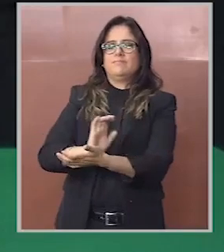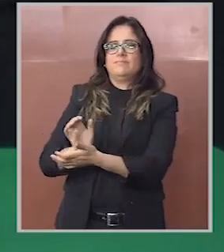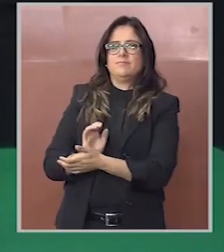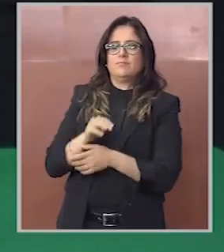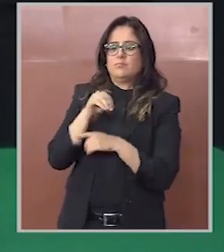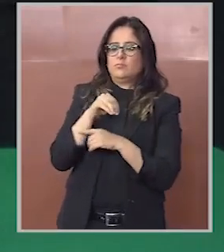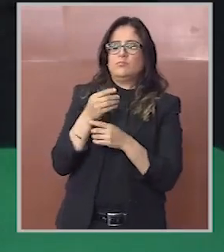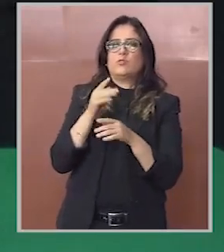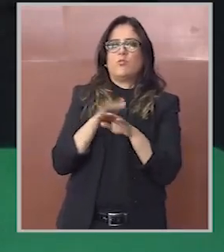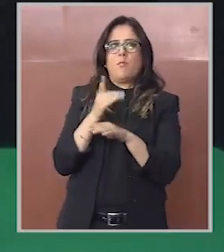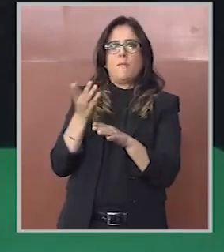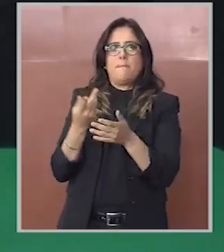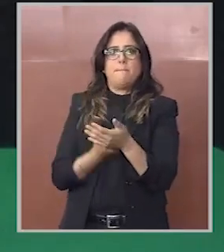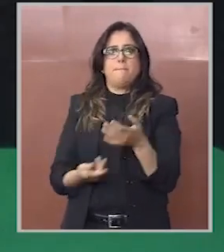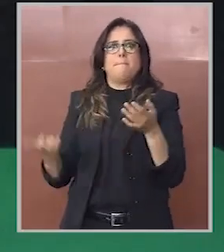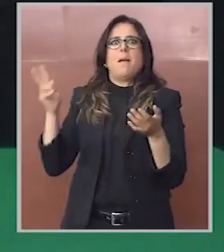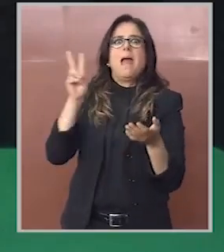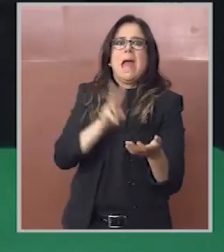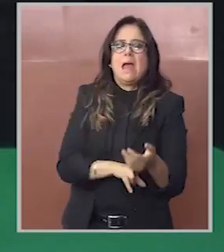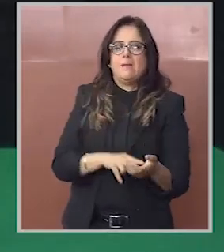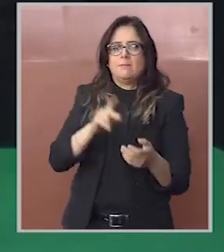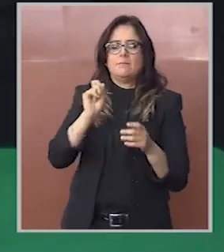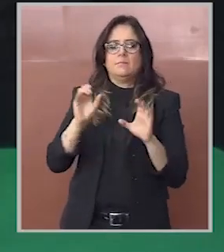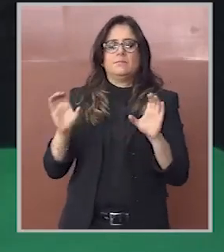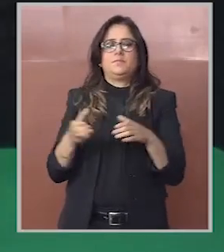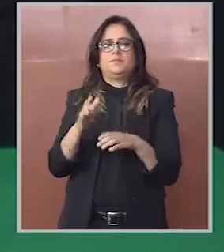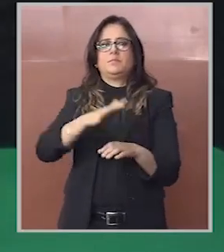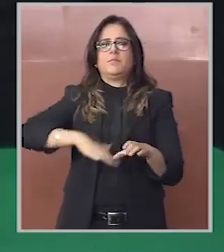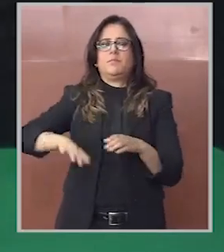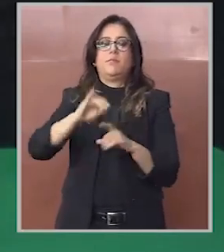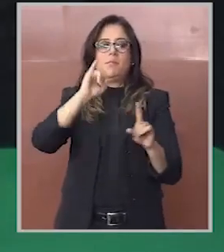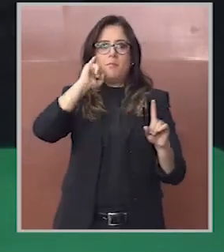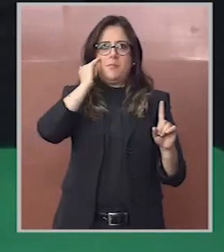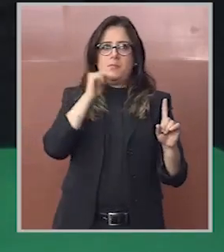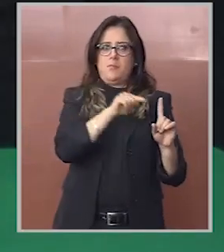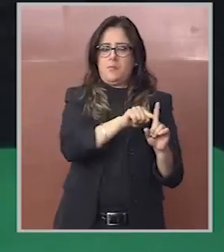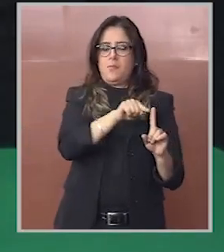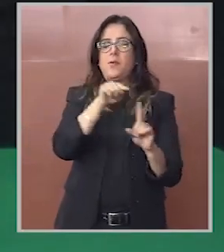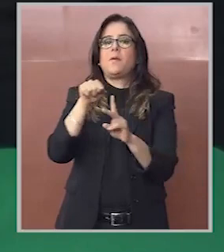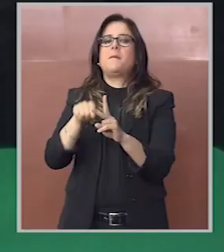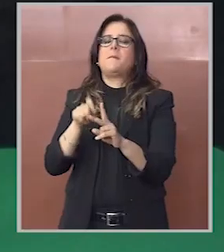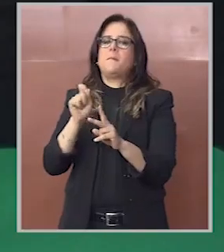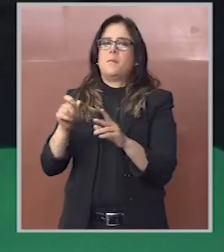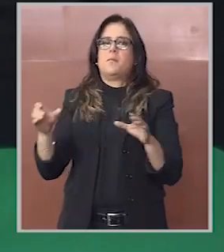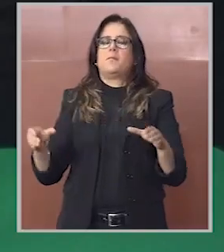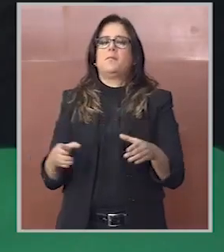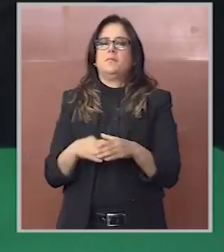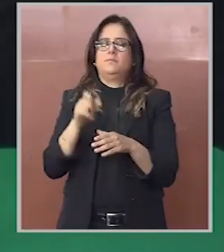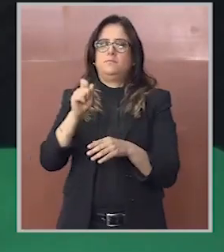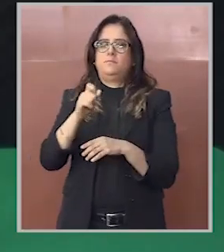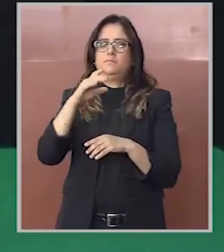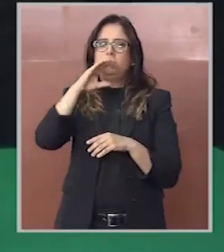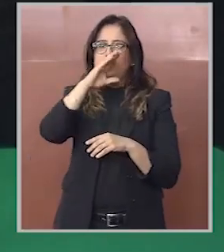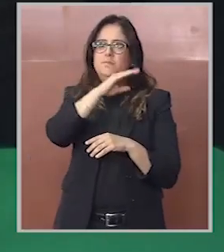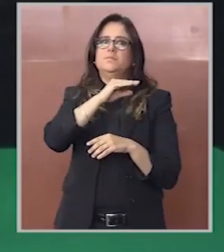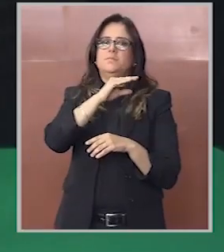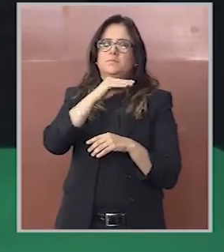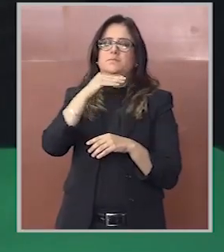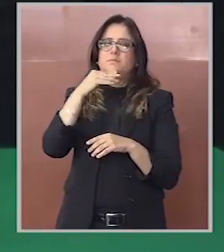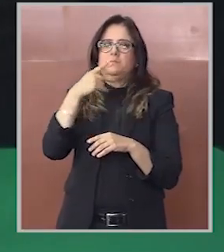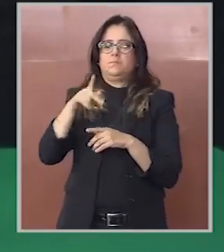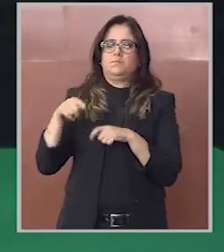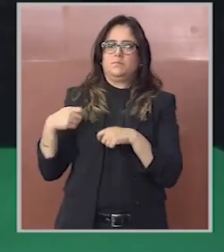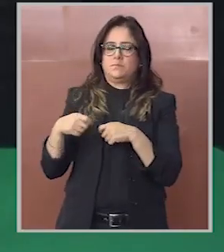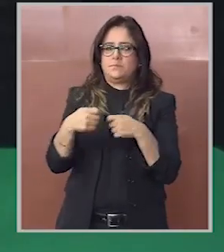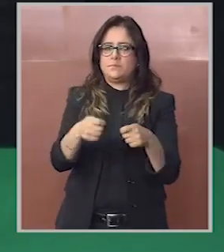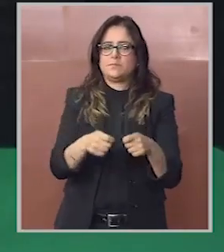tanto indígenas pero sobre todo en población afrodescendiente no tienen poca incidencia en la